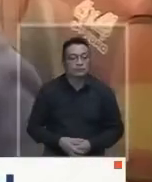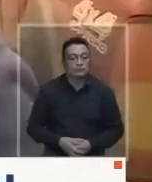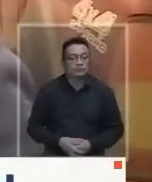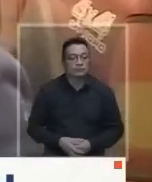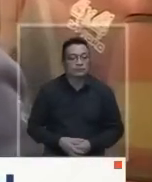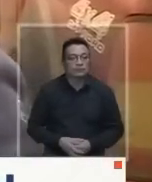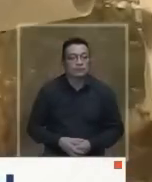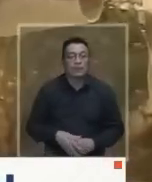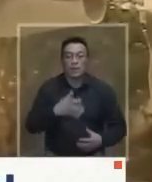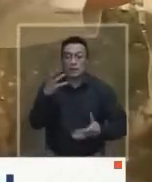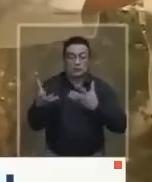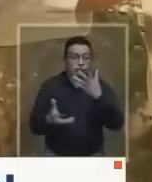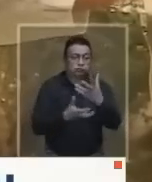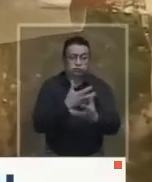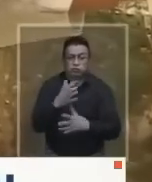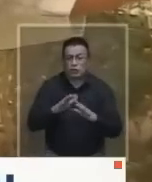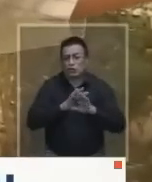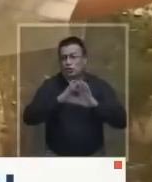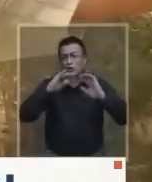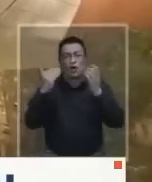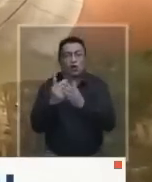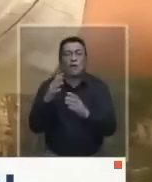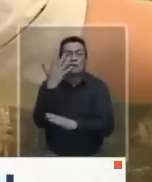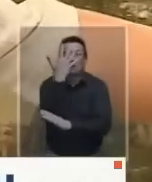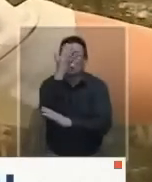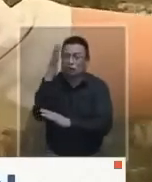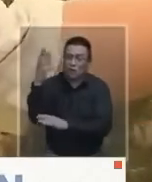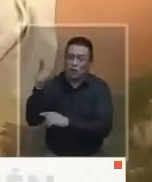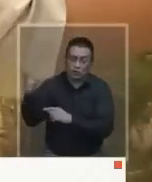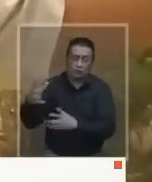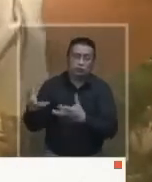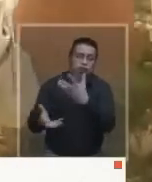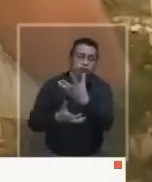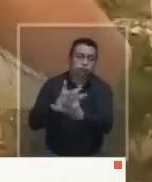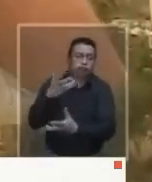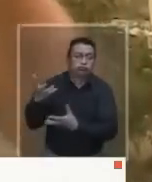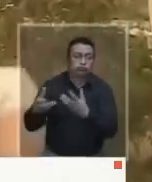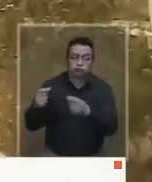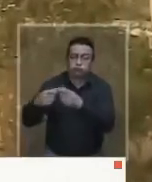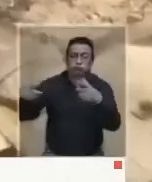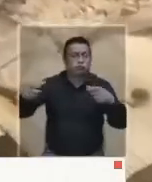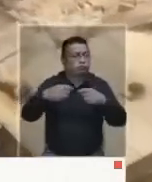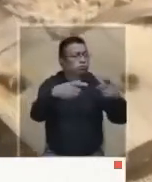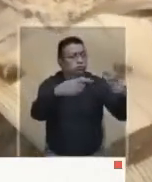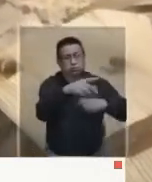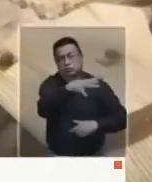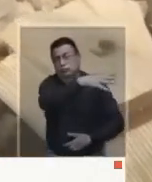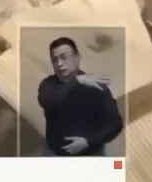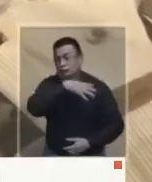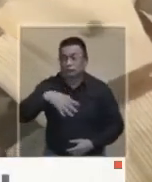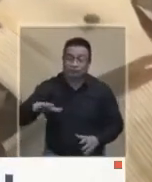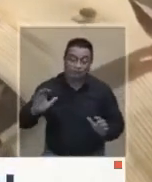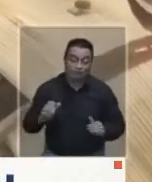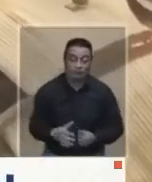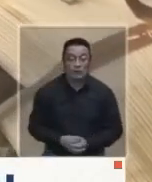se estaba quemando todo el bosque del bosque del fuego y empezamos a salir fuego por todos lados